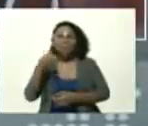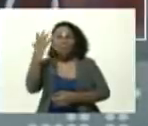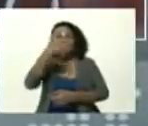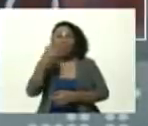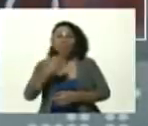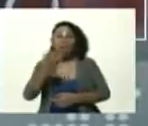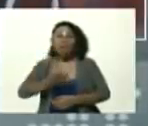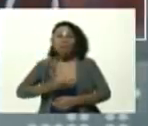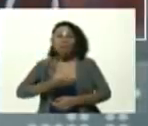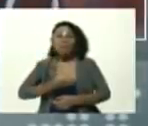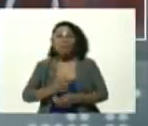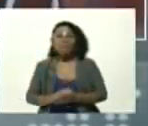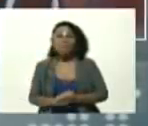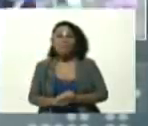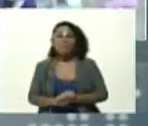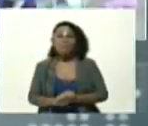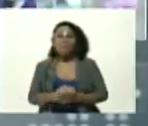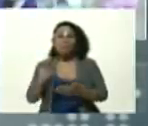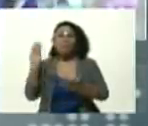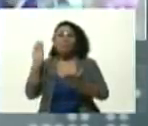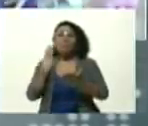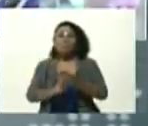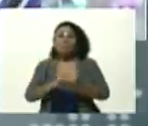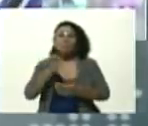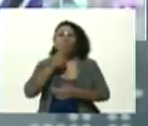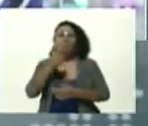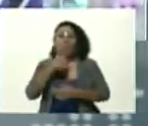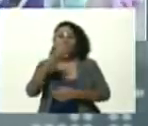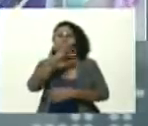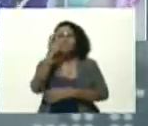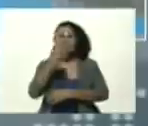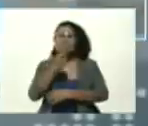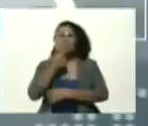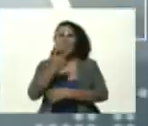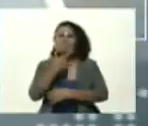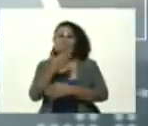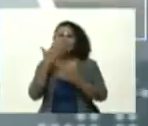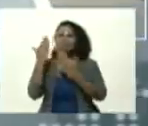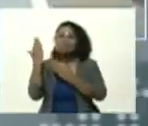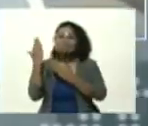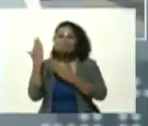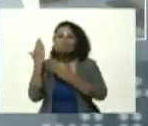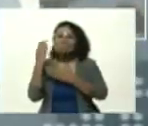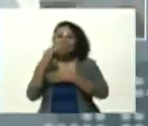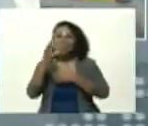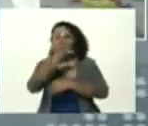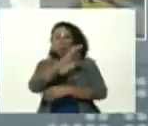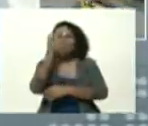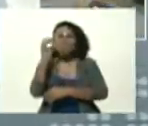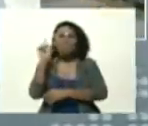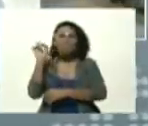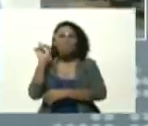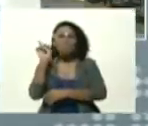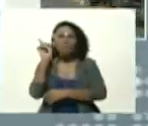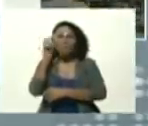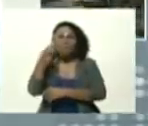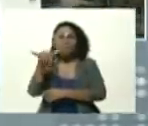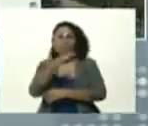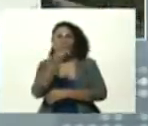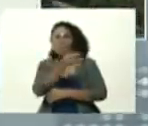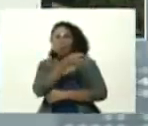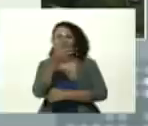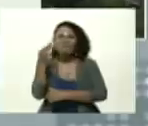alcalde. Han puesto bonito Barquisimeto, muy bellas las imágenes. Barquisimeto es una ciudad